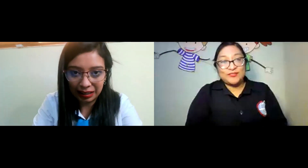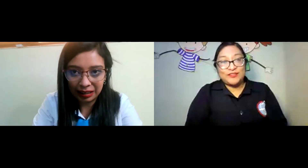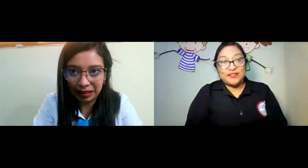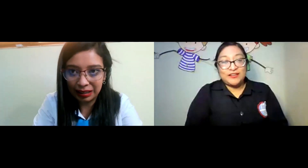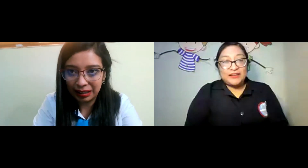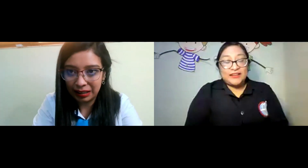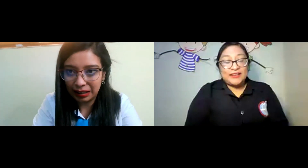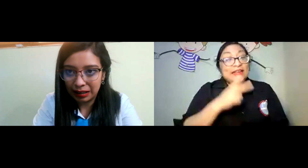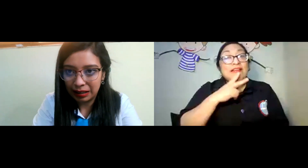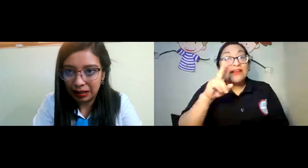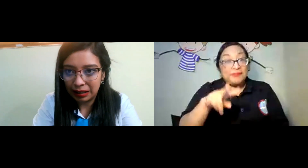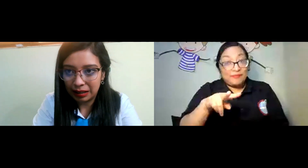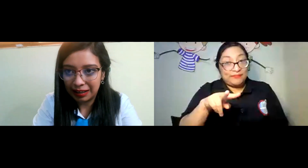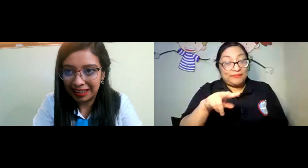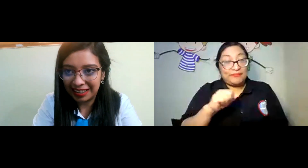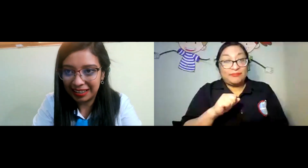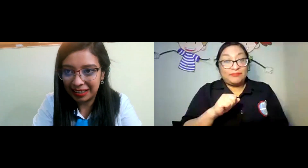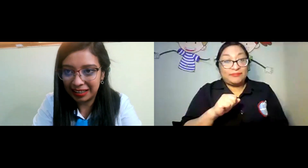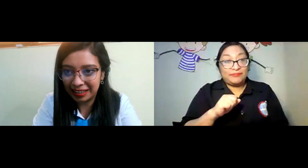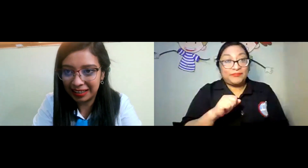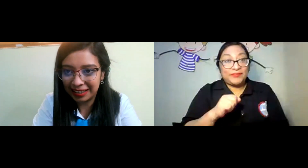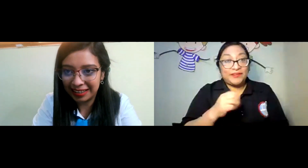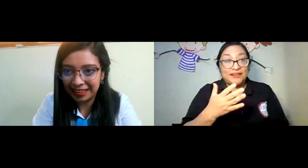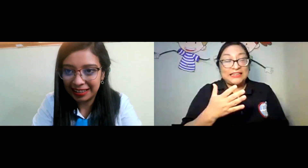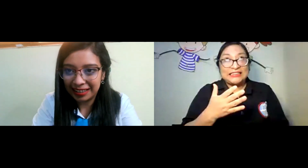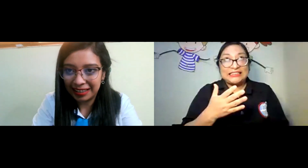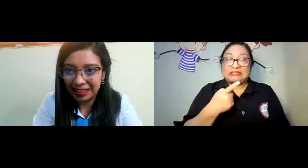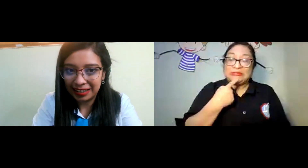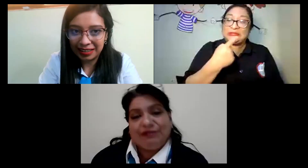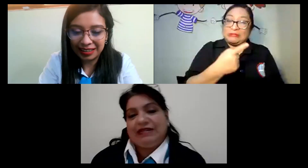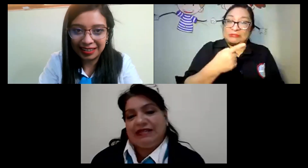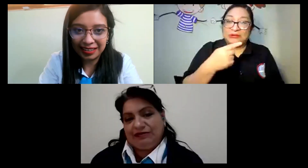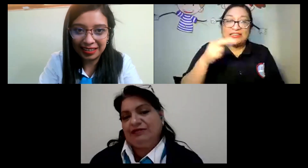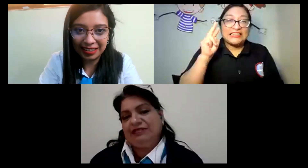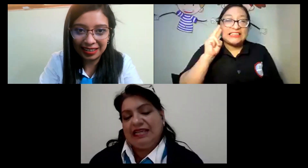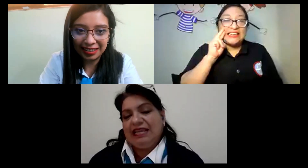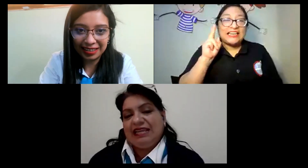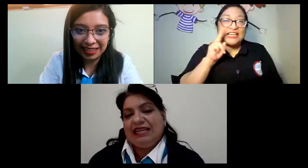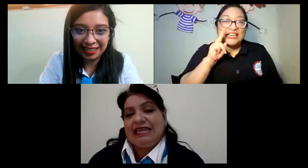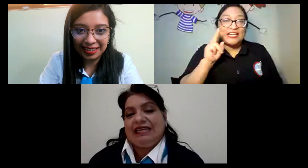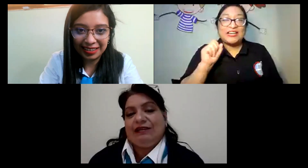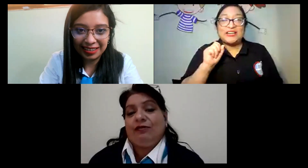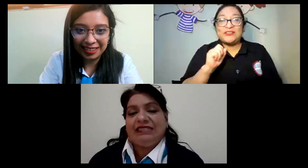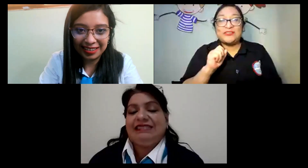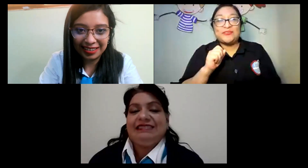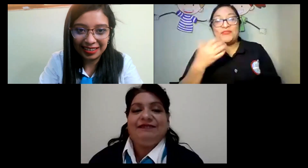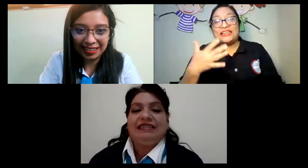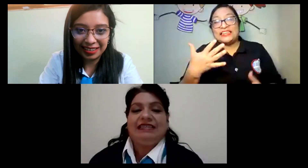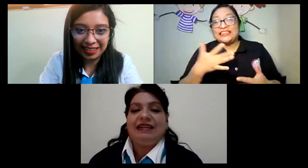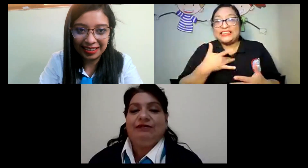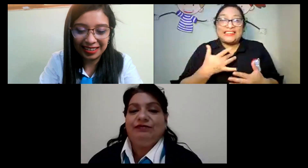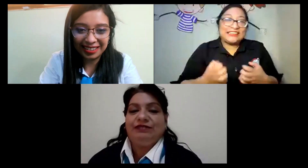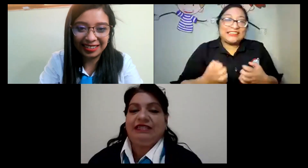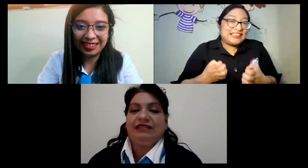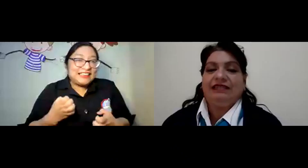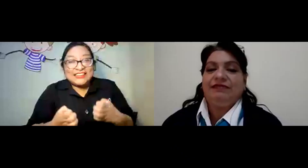La verdad es que esto, como dijo el señor Rubí, es muy, muy emotivo para todos. Y lo hace sensibilizar